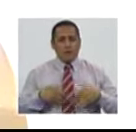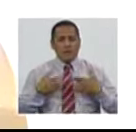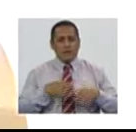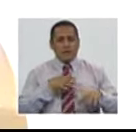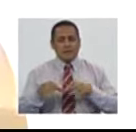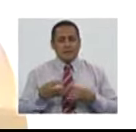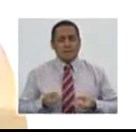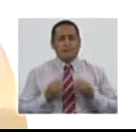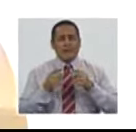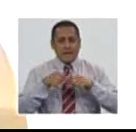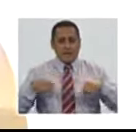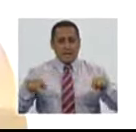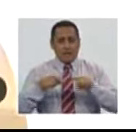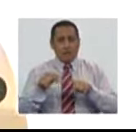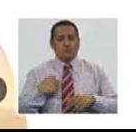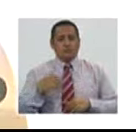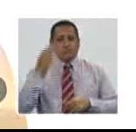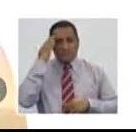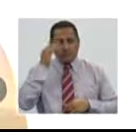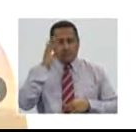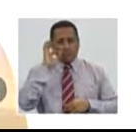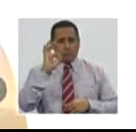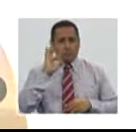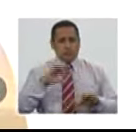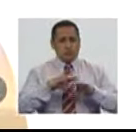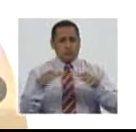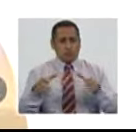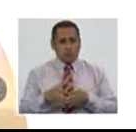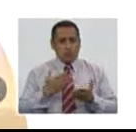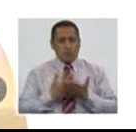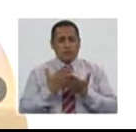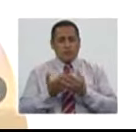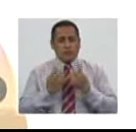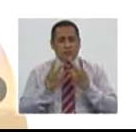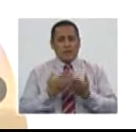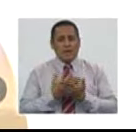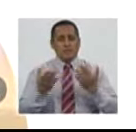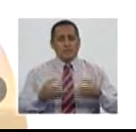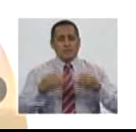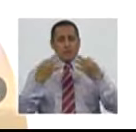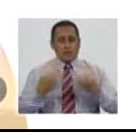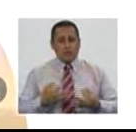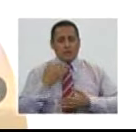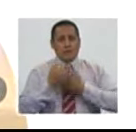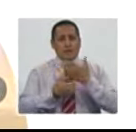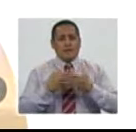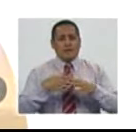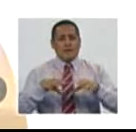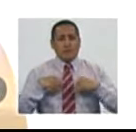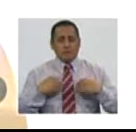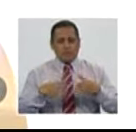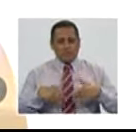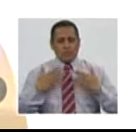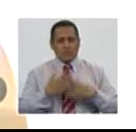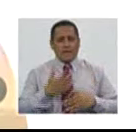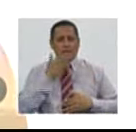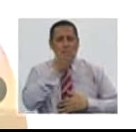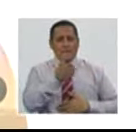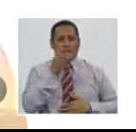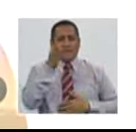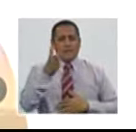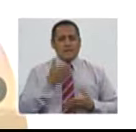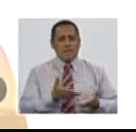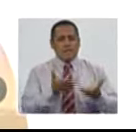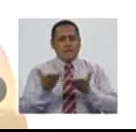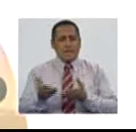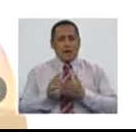podría hacer para que ellos teniendo el conocimiento cabal del caso concreto que les acoge este puedan recurrir